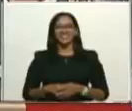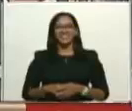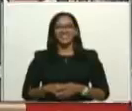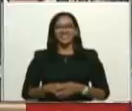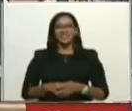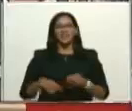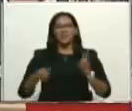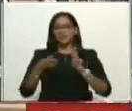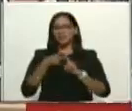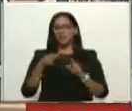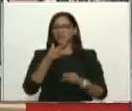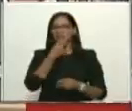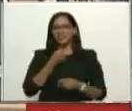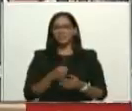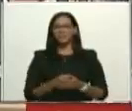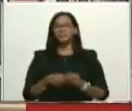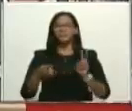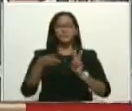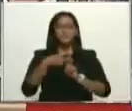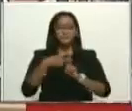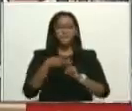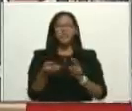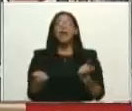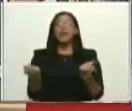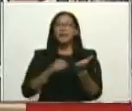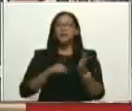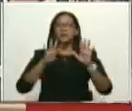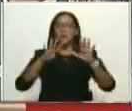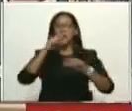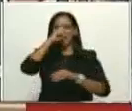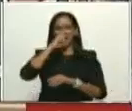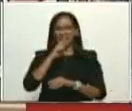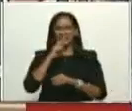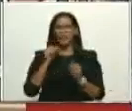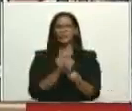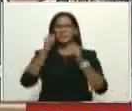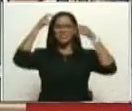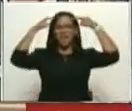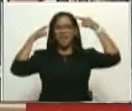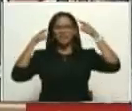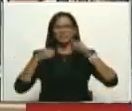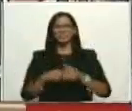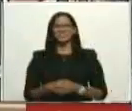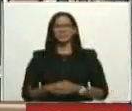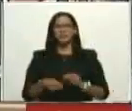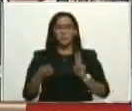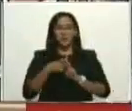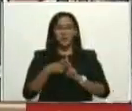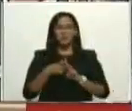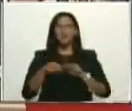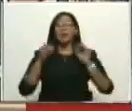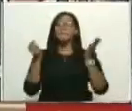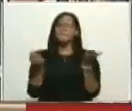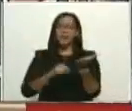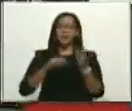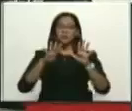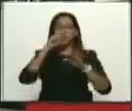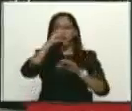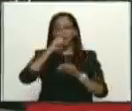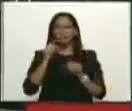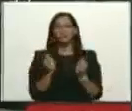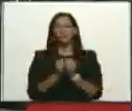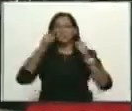La etiqueta es sencillita, numeral el mazo 9 años con Chávez. Numeral el mazo 9